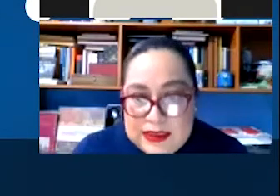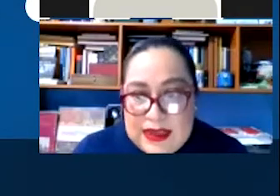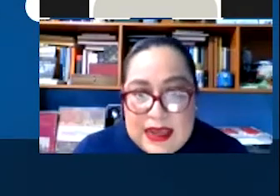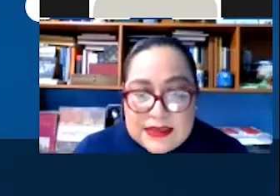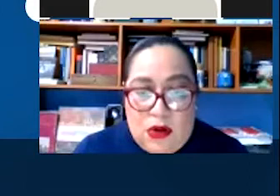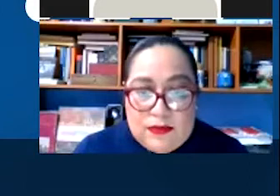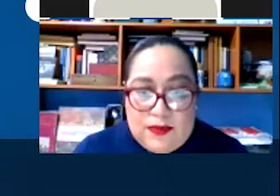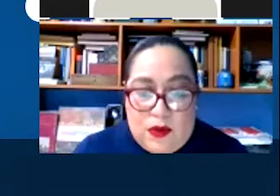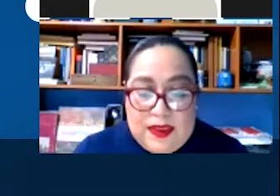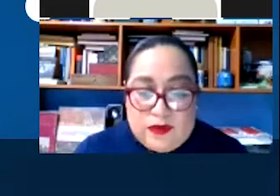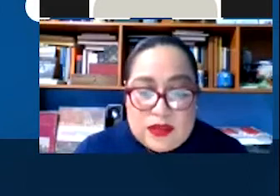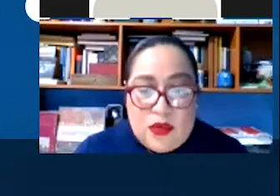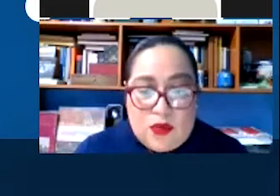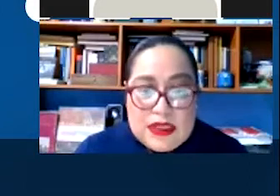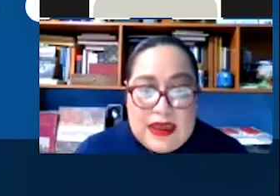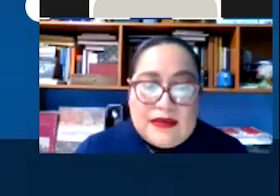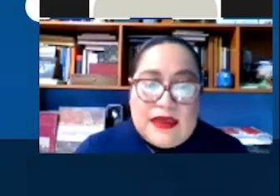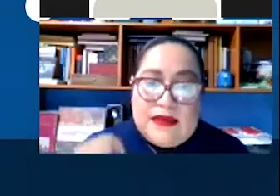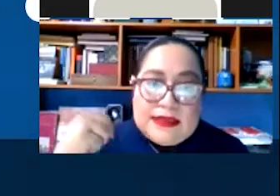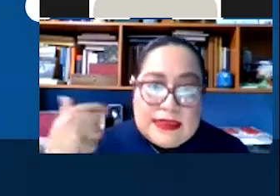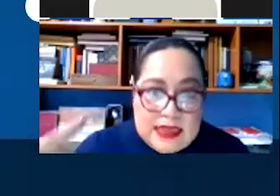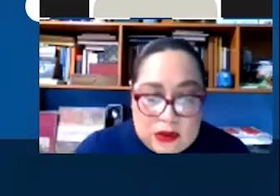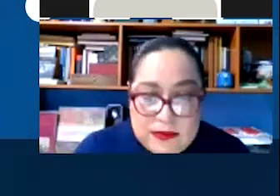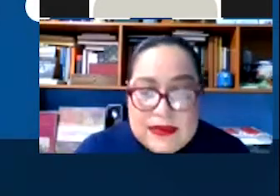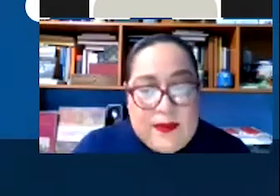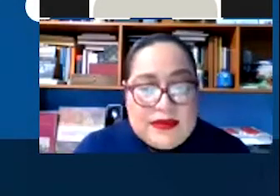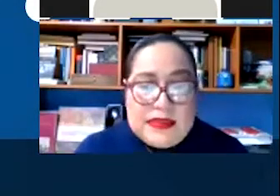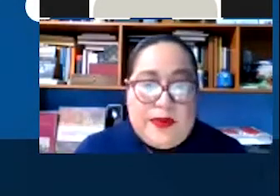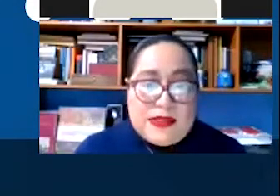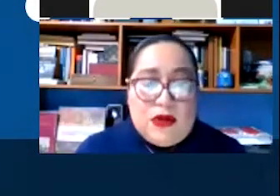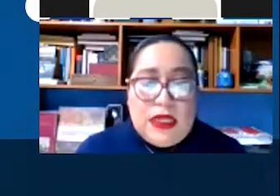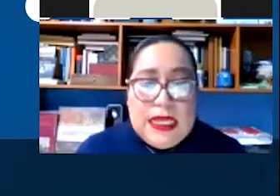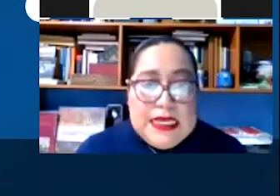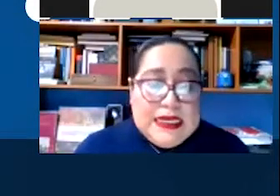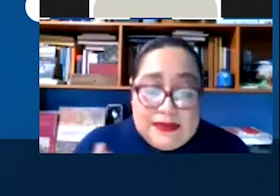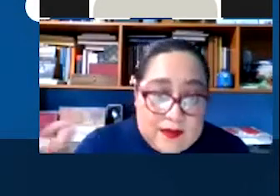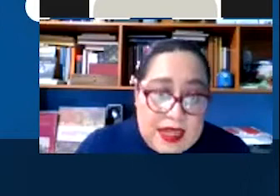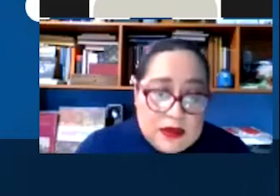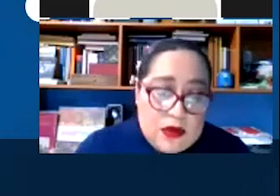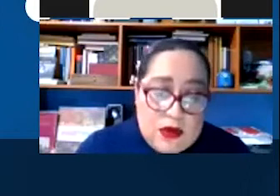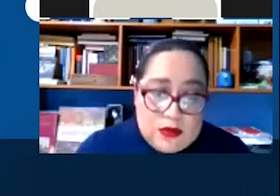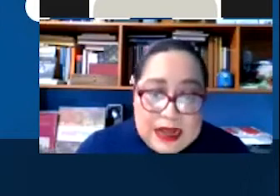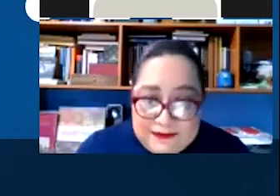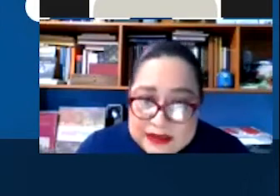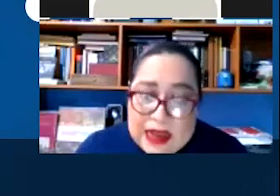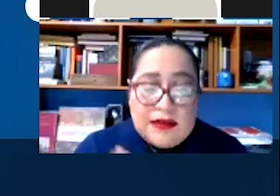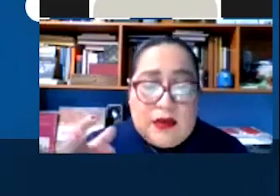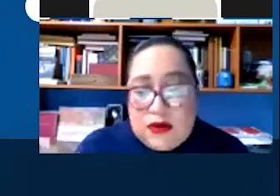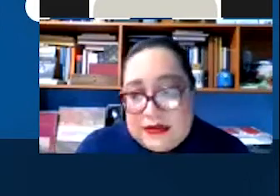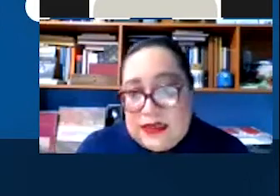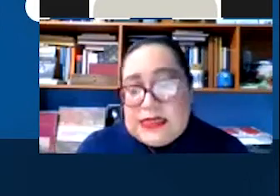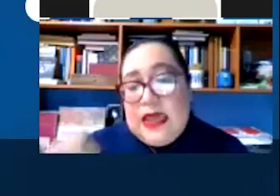un liderazgo, ¿no? Dentro de su comunidad, que exista un nivel de participación y que también esto al final